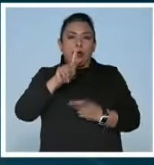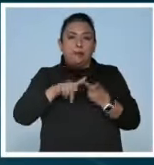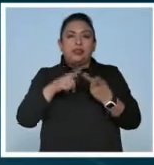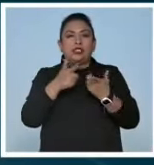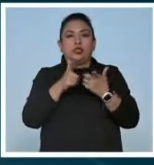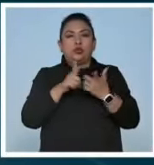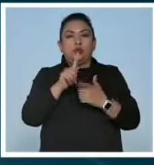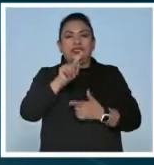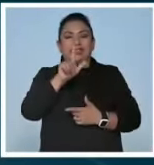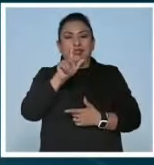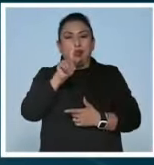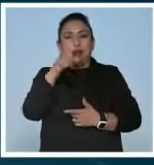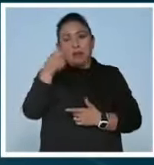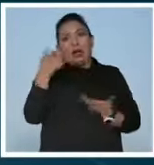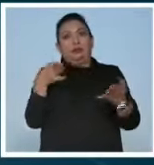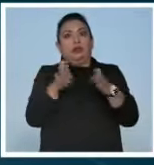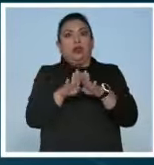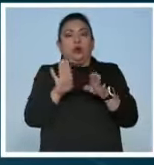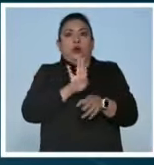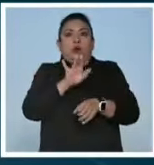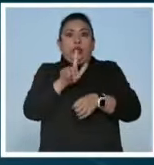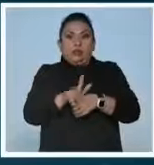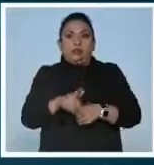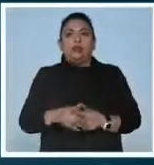celtales, para tener un gran cierre.